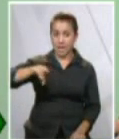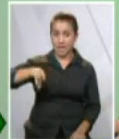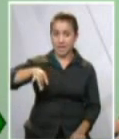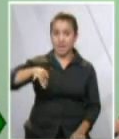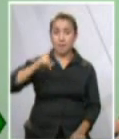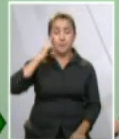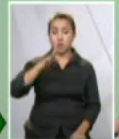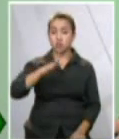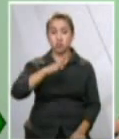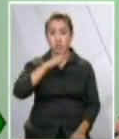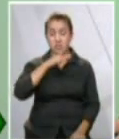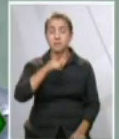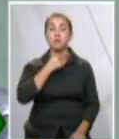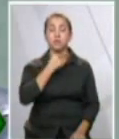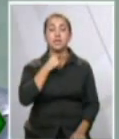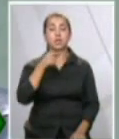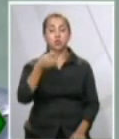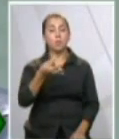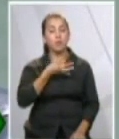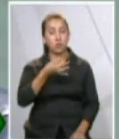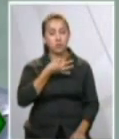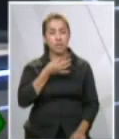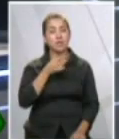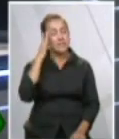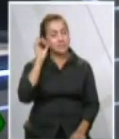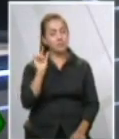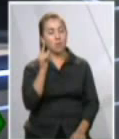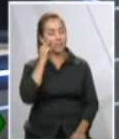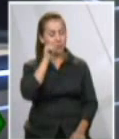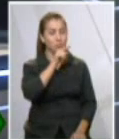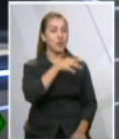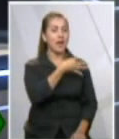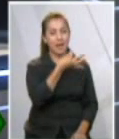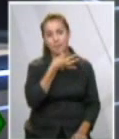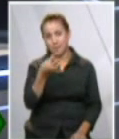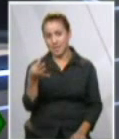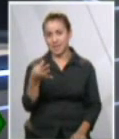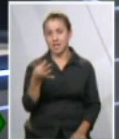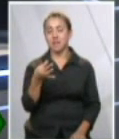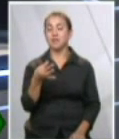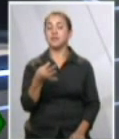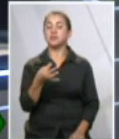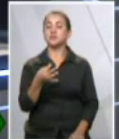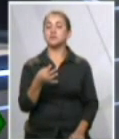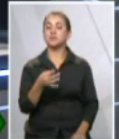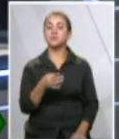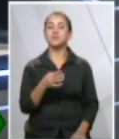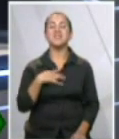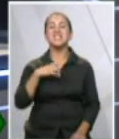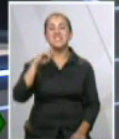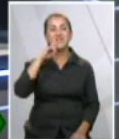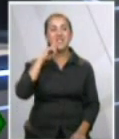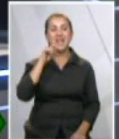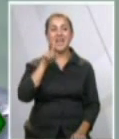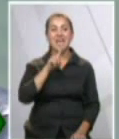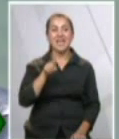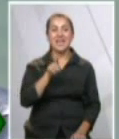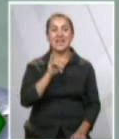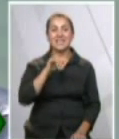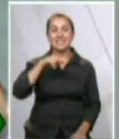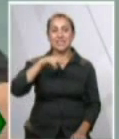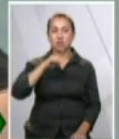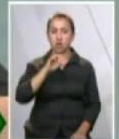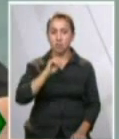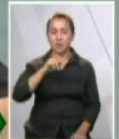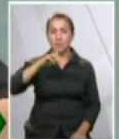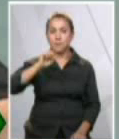sé, honestamente, me gustaría que tú nos contaras, bueno, sé un poquito, pero me gustaría que tú lo explicaras un poquito bastante mejor que yo, es qué es el síndrome de Pola.